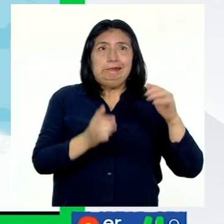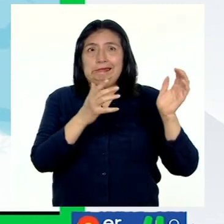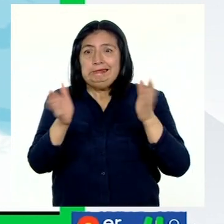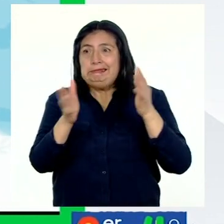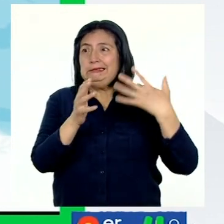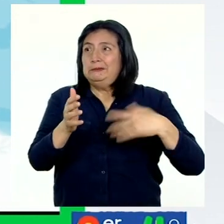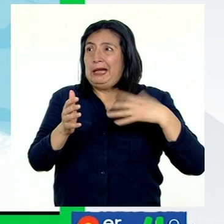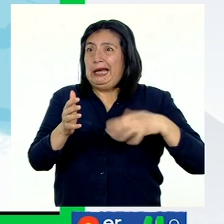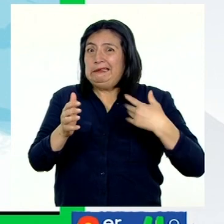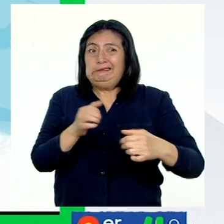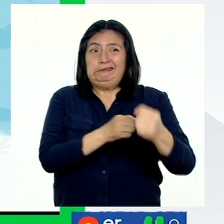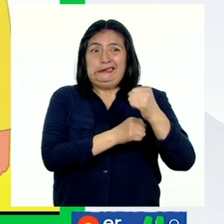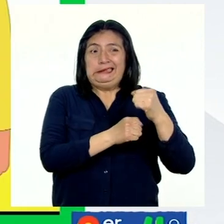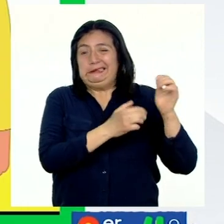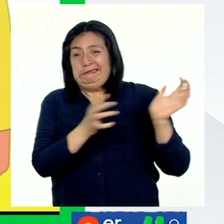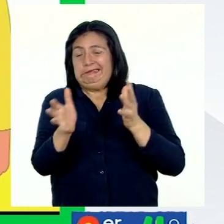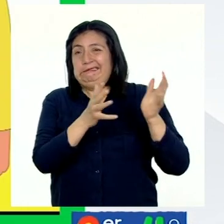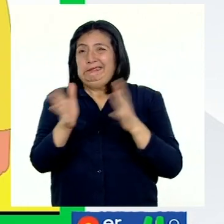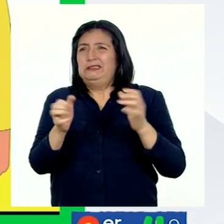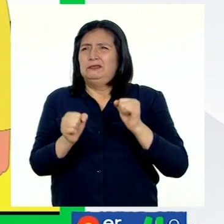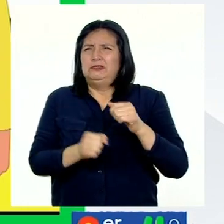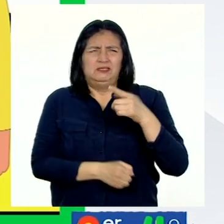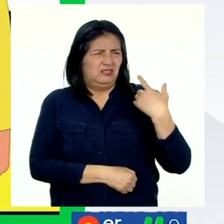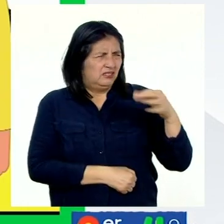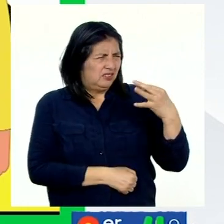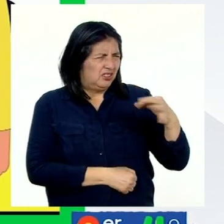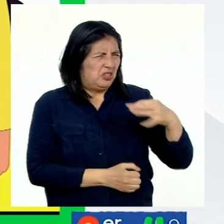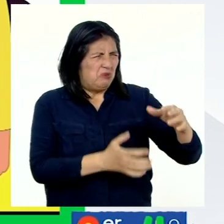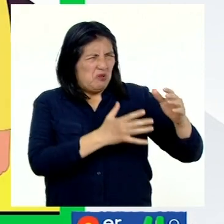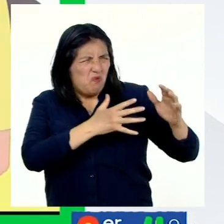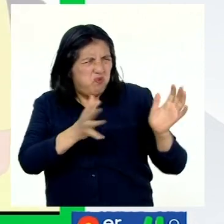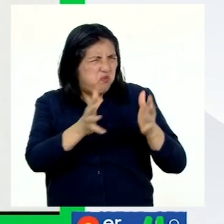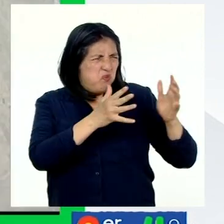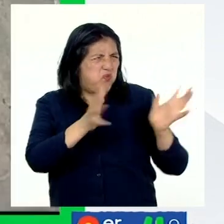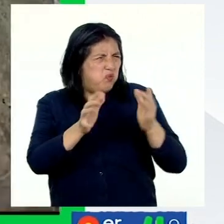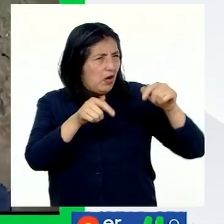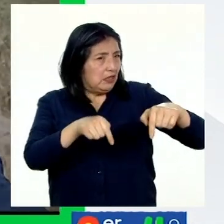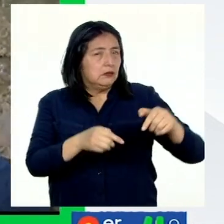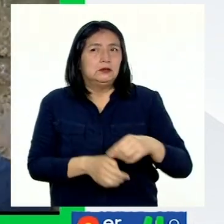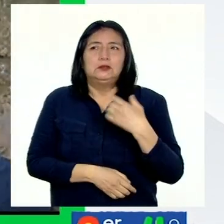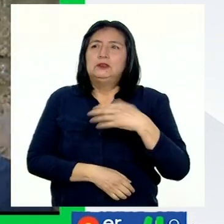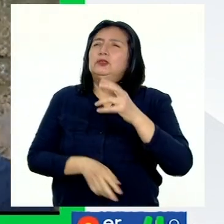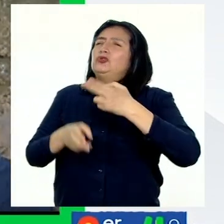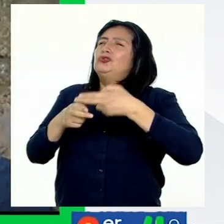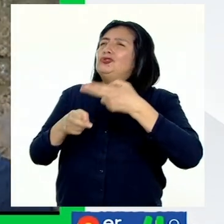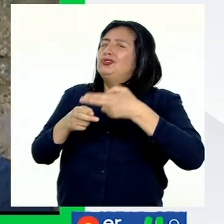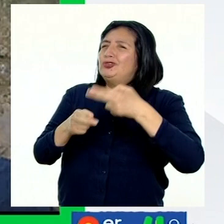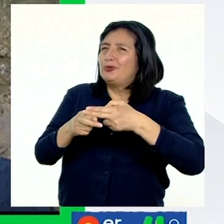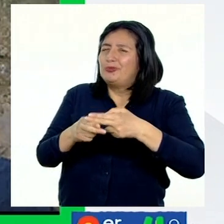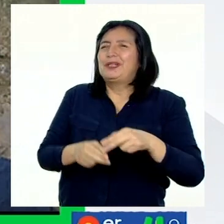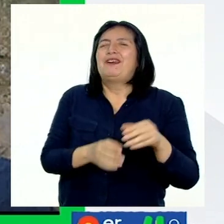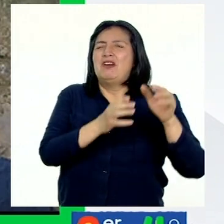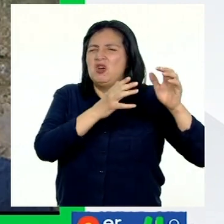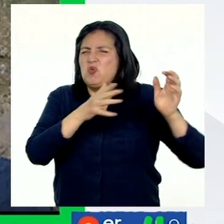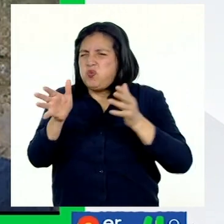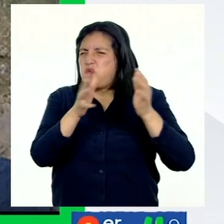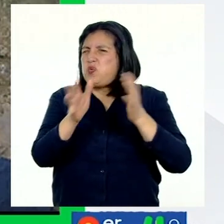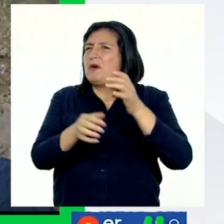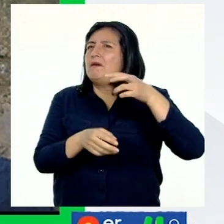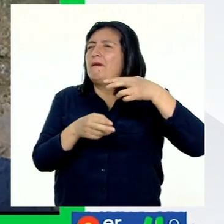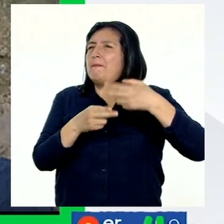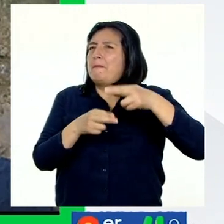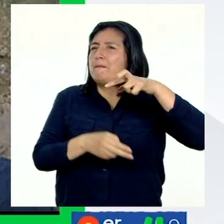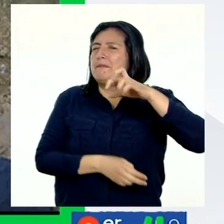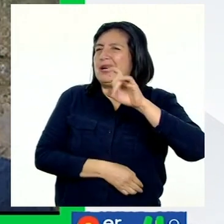soplen más fuertes y fríos. ¿Siempre hay estos vientos fuertes aquí? Son denominados vientos paracas, que por lo general